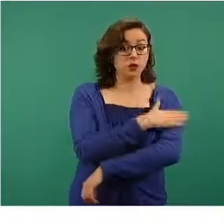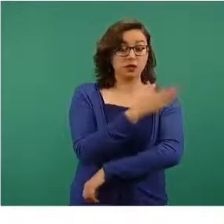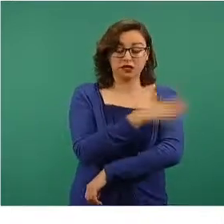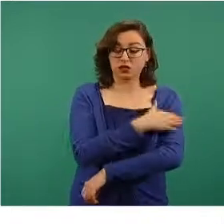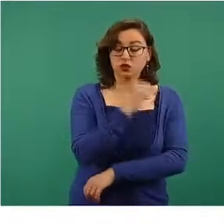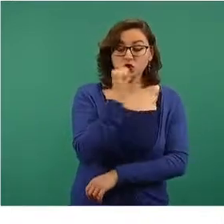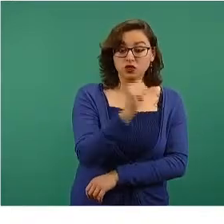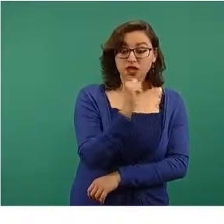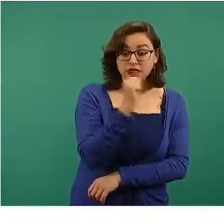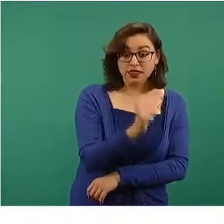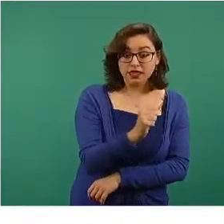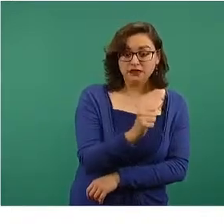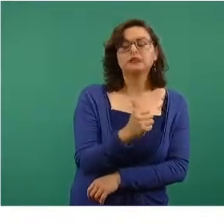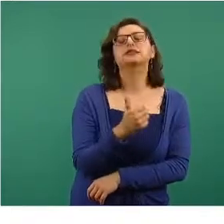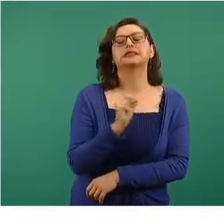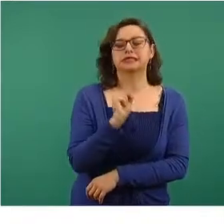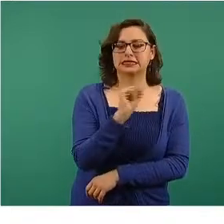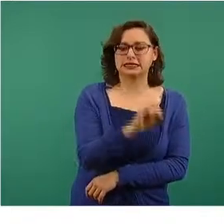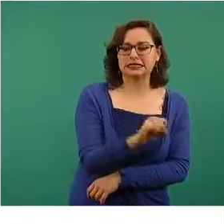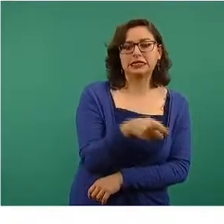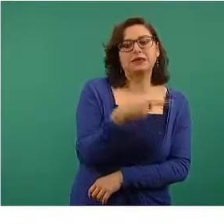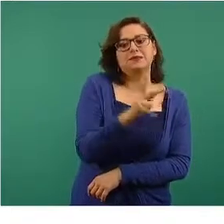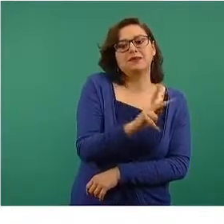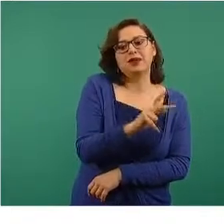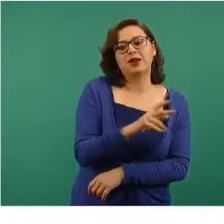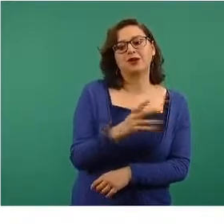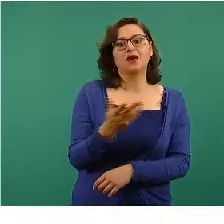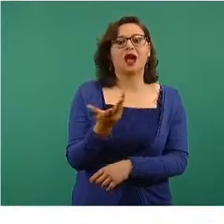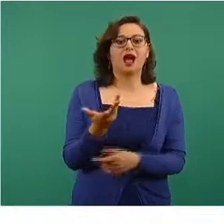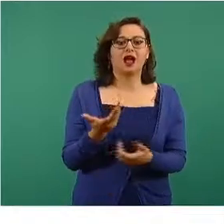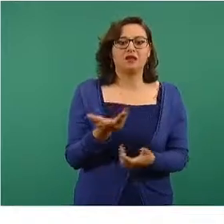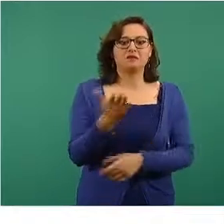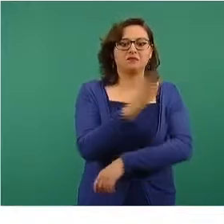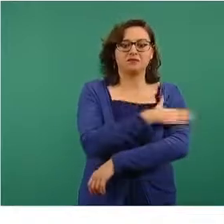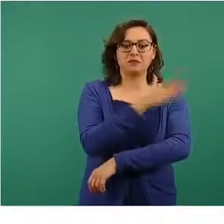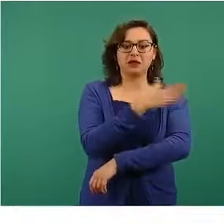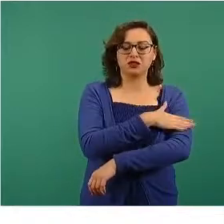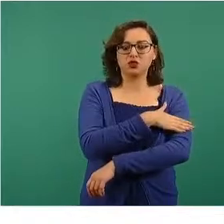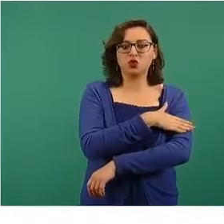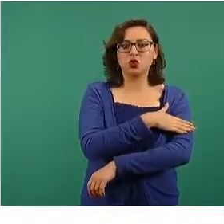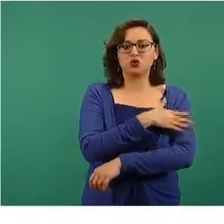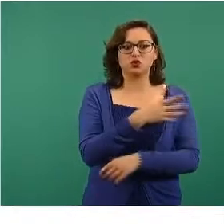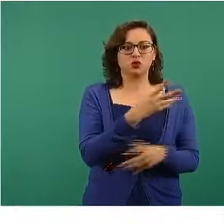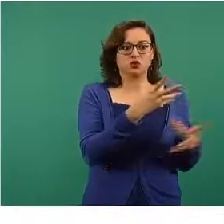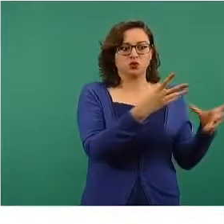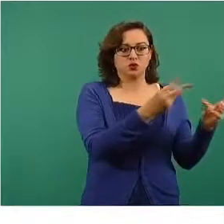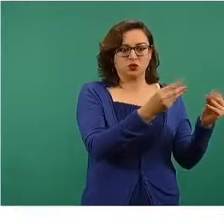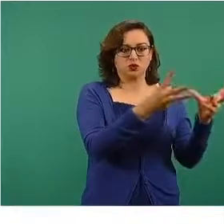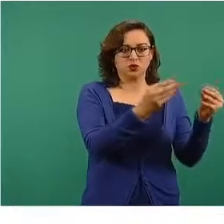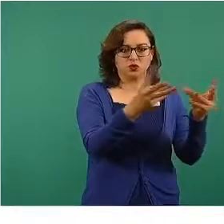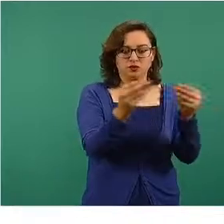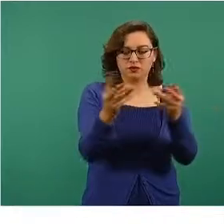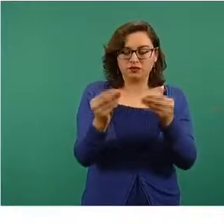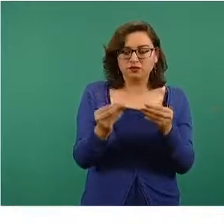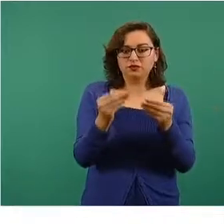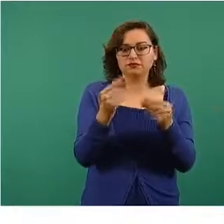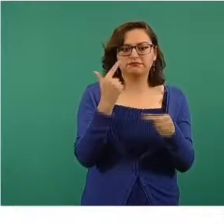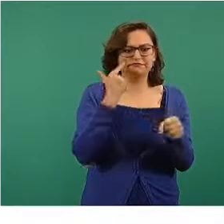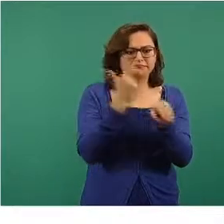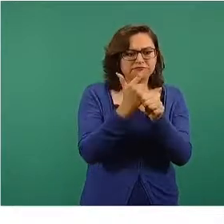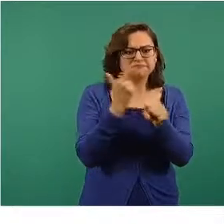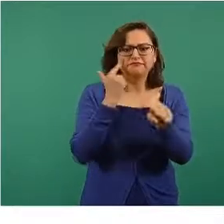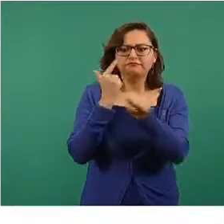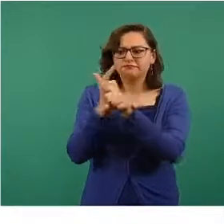cierto. Pero tenemos una alta prevalencia de hipertensión en estos casos y en varios análisis que hemos mostrado hemos